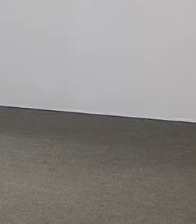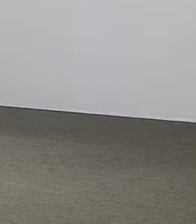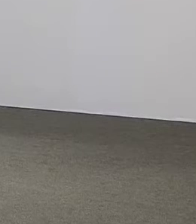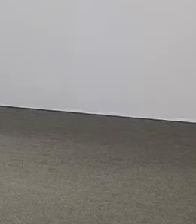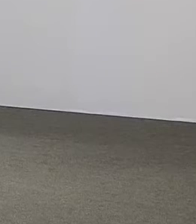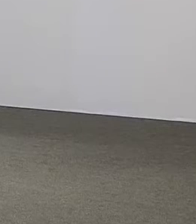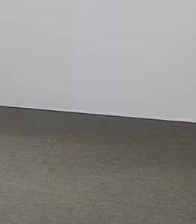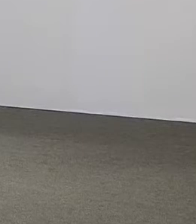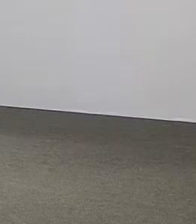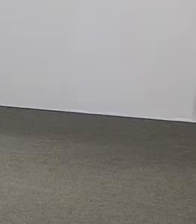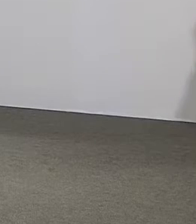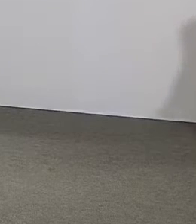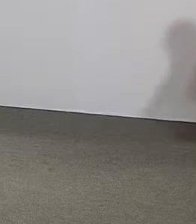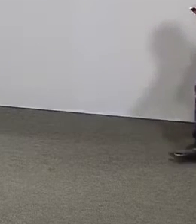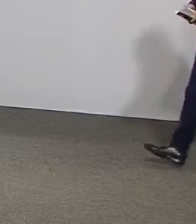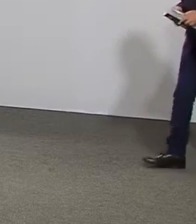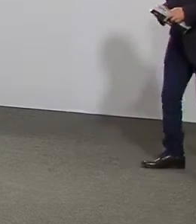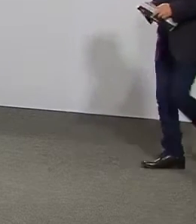Se nos